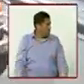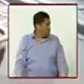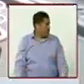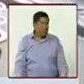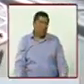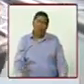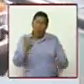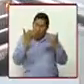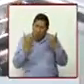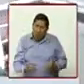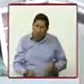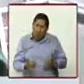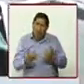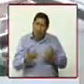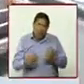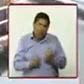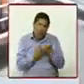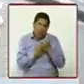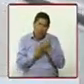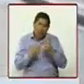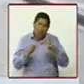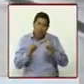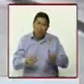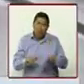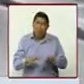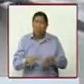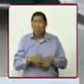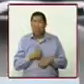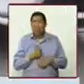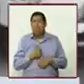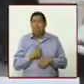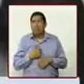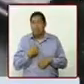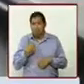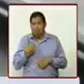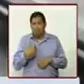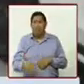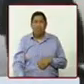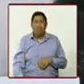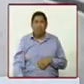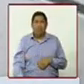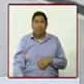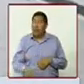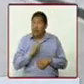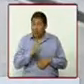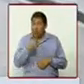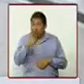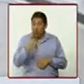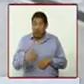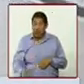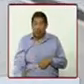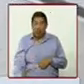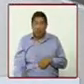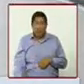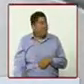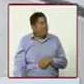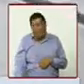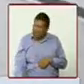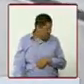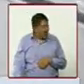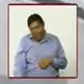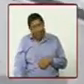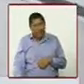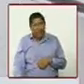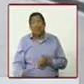¿Hoy diste tu reforzamiento? Sí. ¿Cómo te ha ido? Bien. ¿Seguro que te fue bien? Nada. ¿En